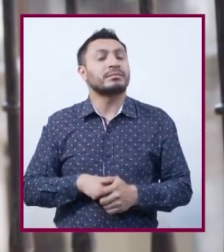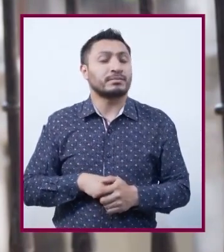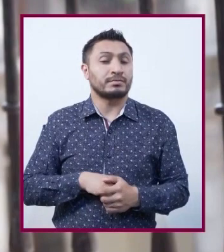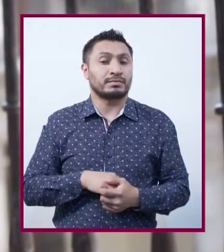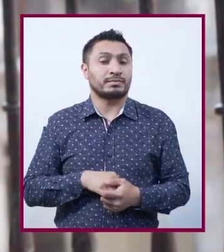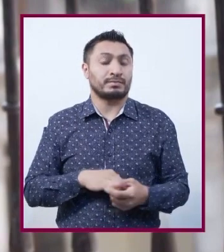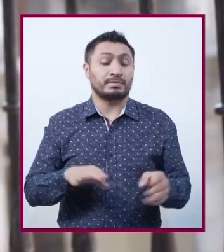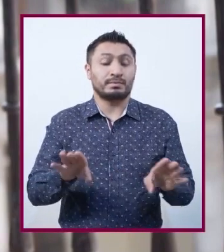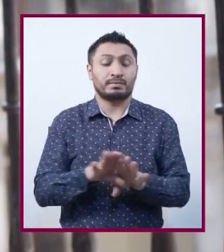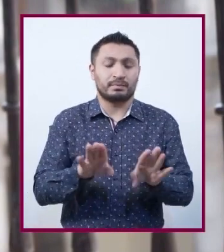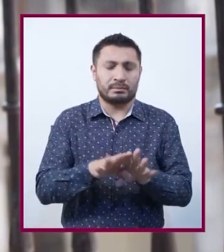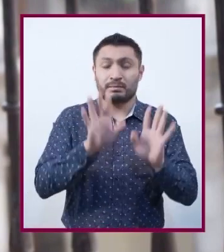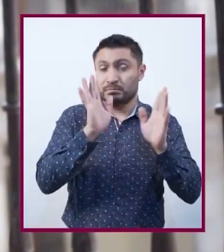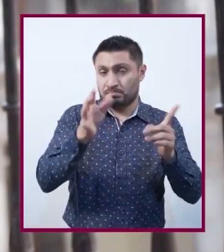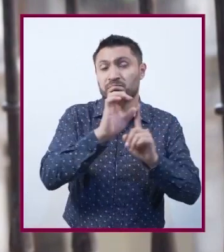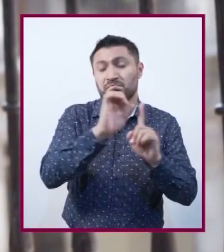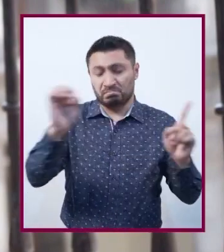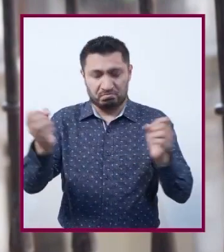un ámbito